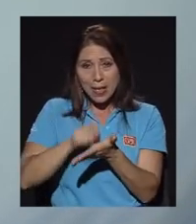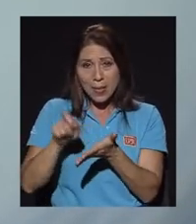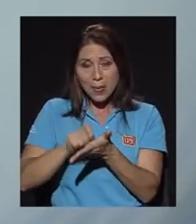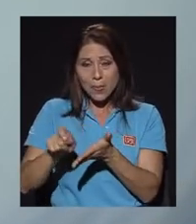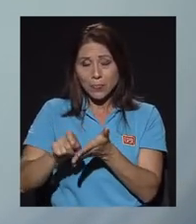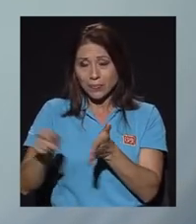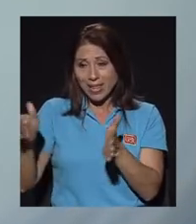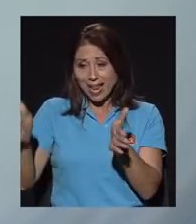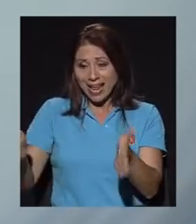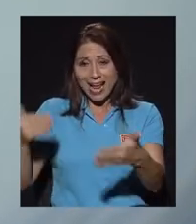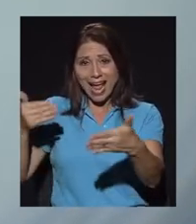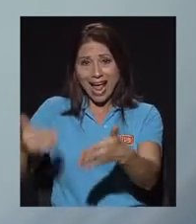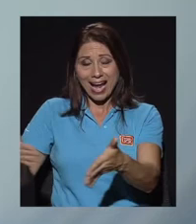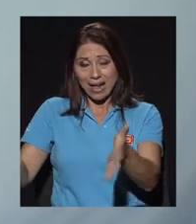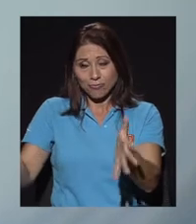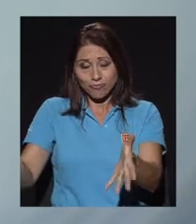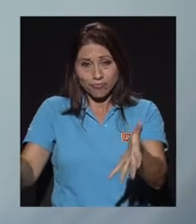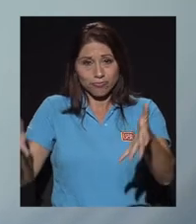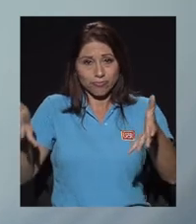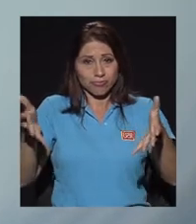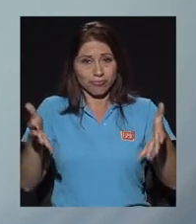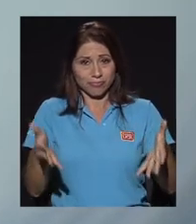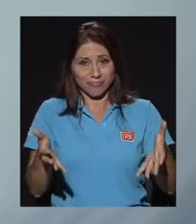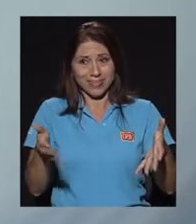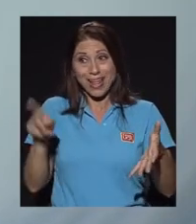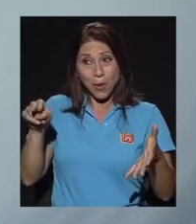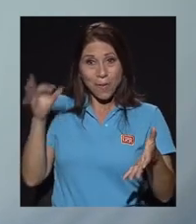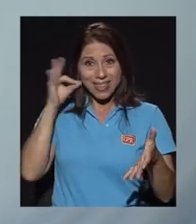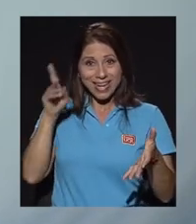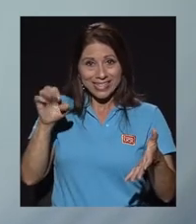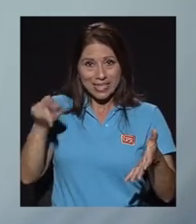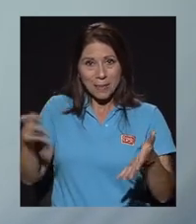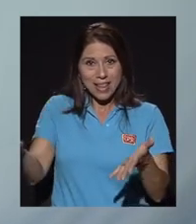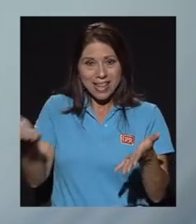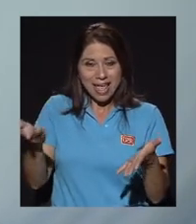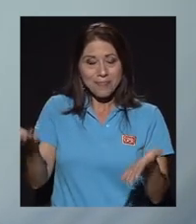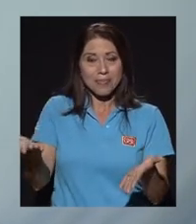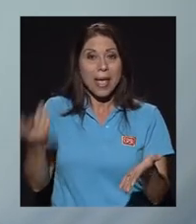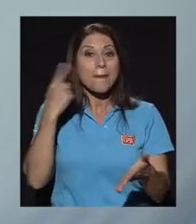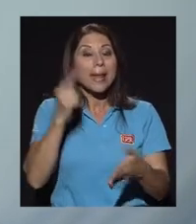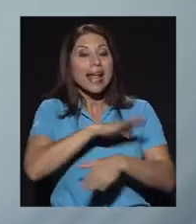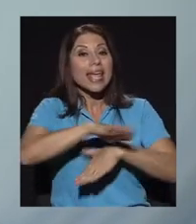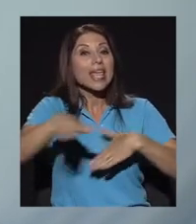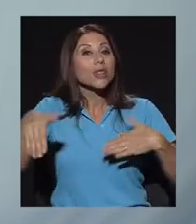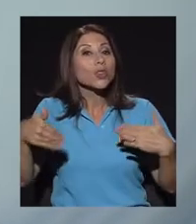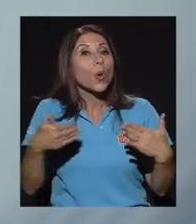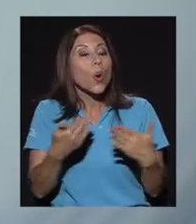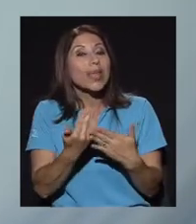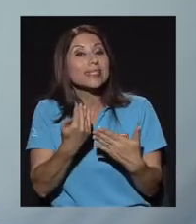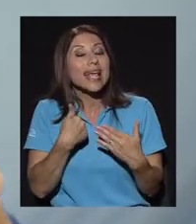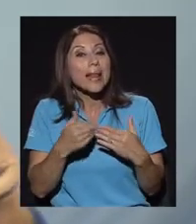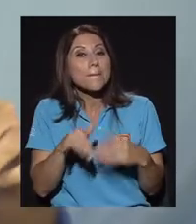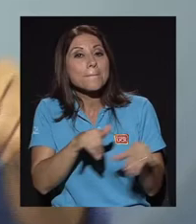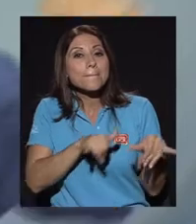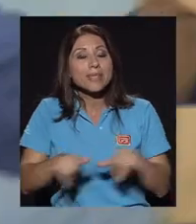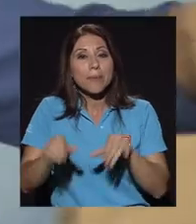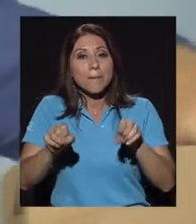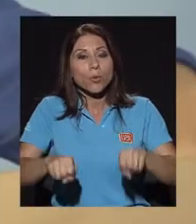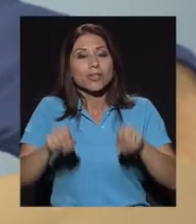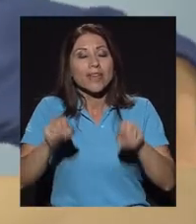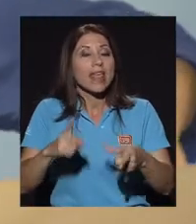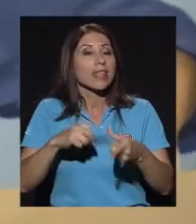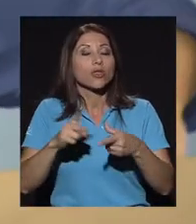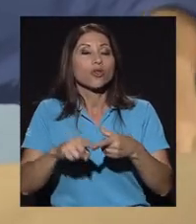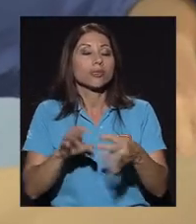trae la compañera del CIEP, y para que todas tengan la misma posibilidad de ser aplicadas, lo que vamos a hacer es de